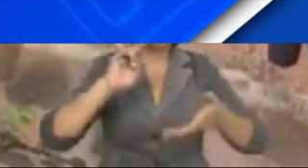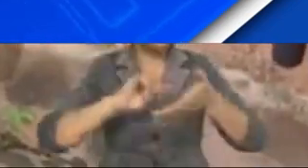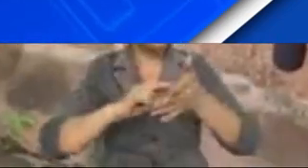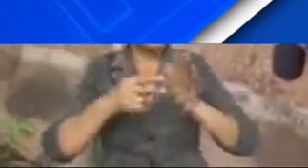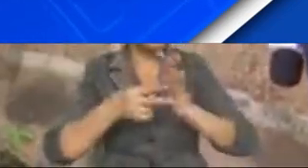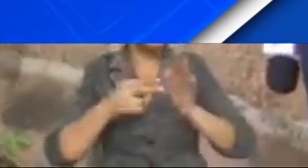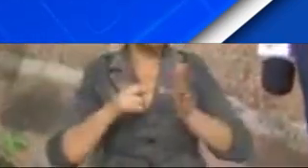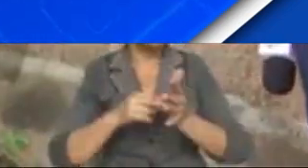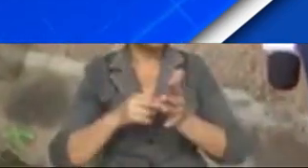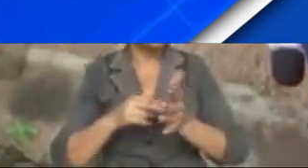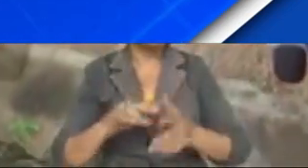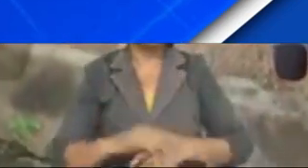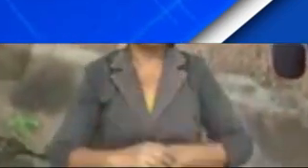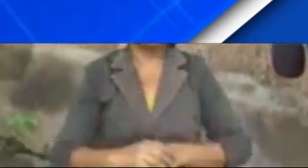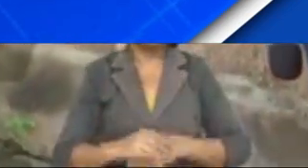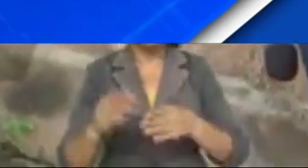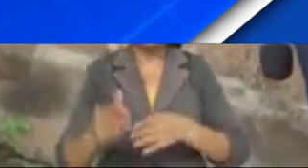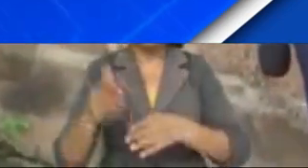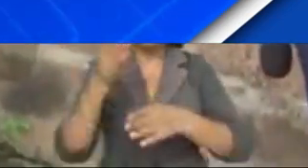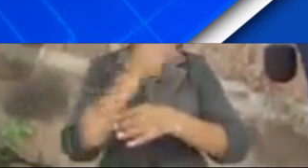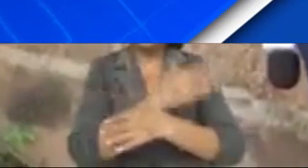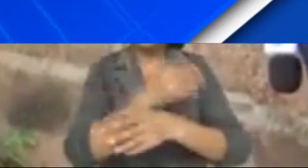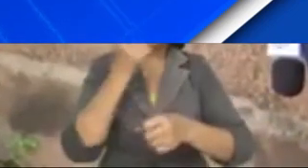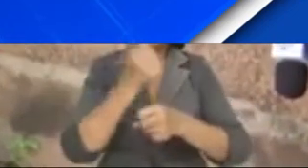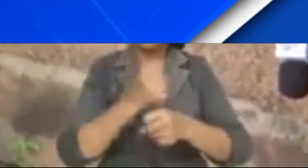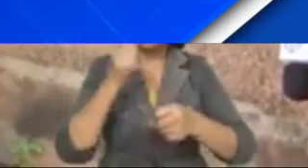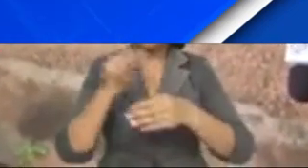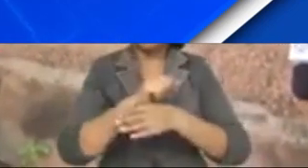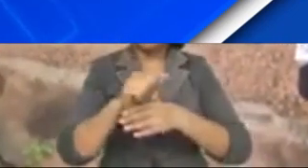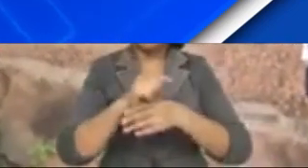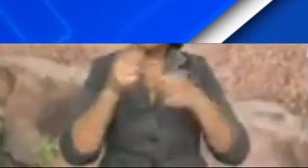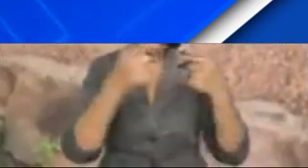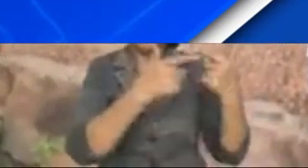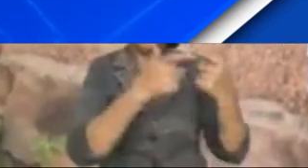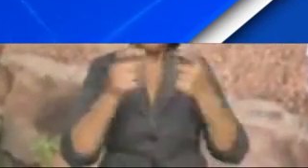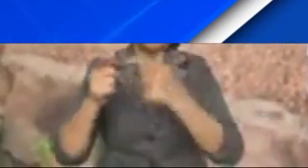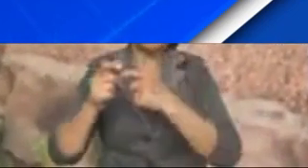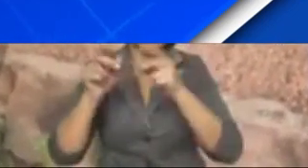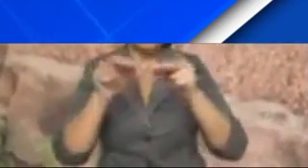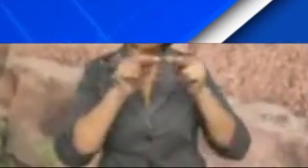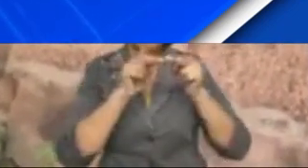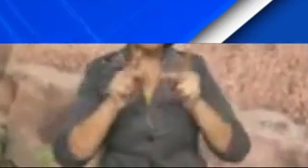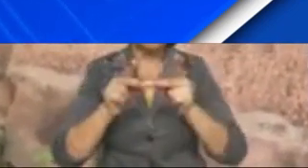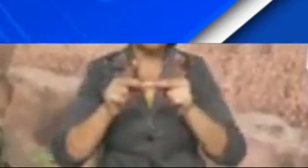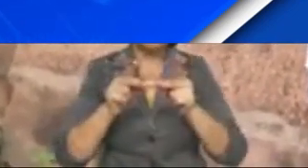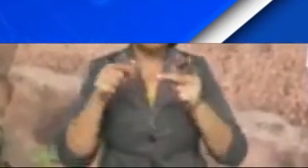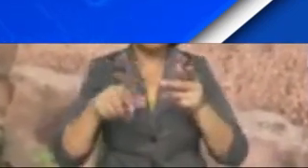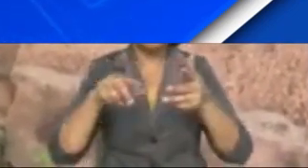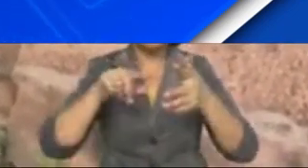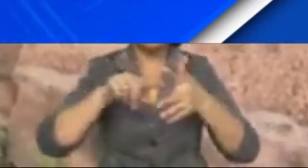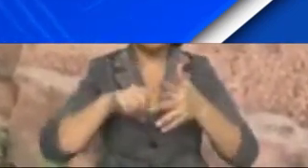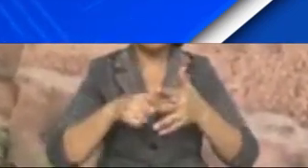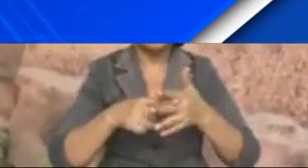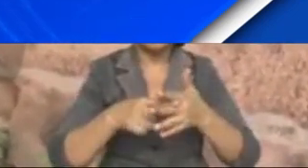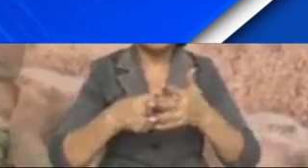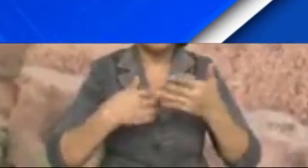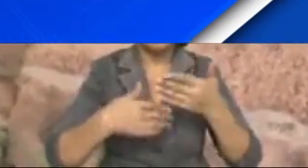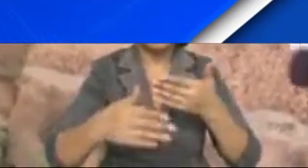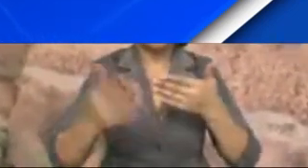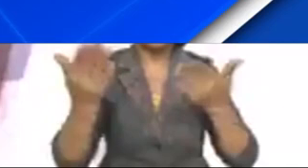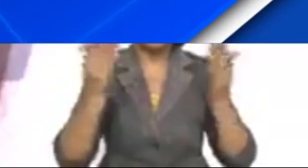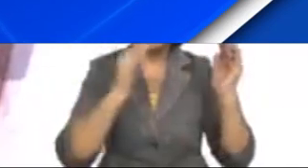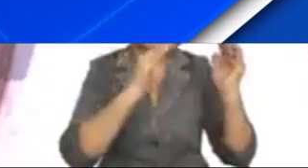una sola dosis. Y hasta la fecha hemos aplicado vacunas contra COVID-19 a